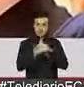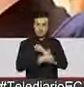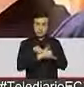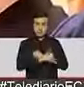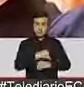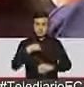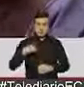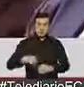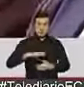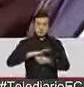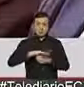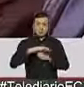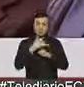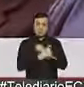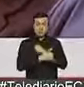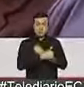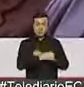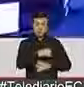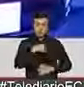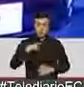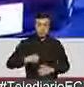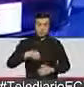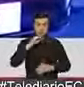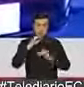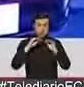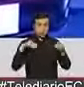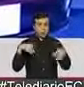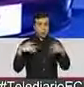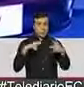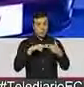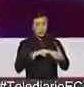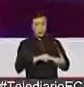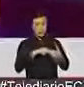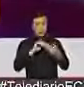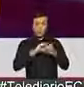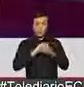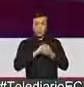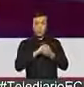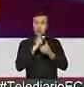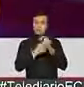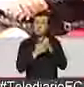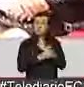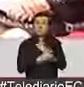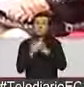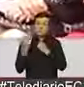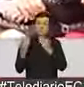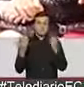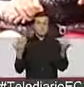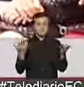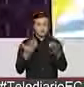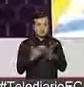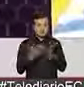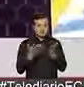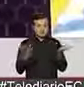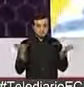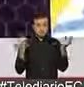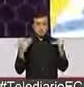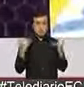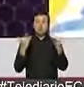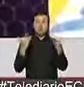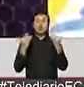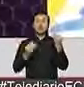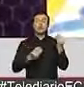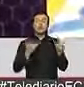El embajador de China, Wang Yulin, destacó el avance en las relaciones bilaterales y comerciales con el Ecuador.